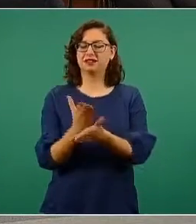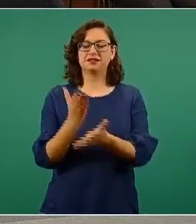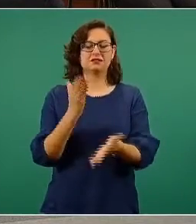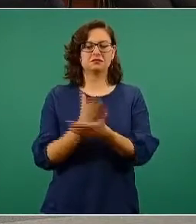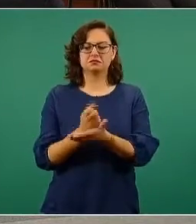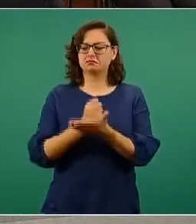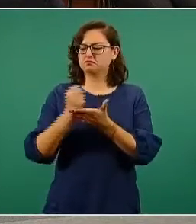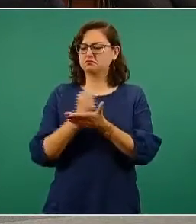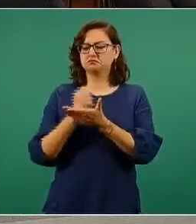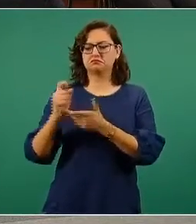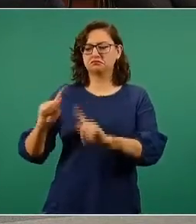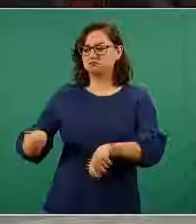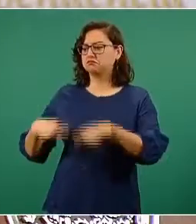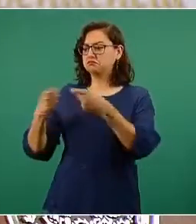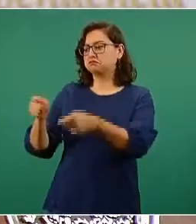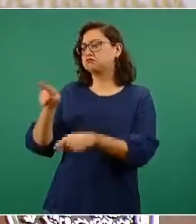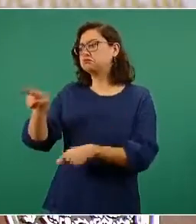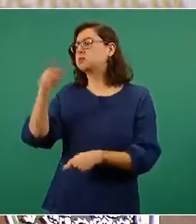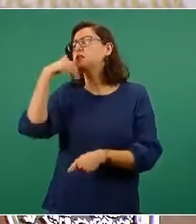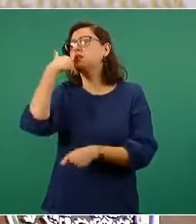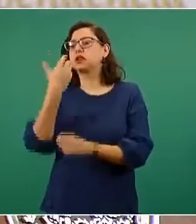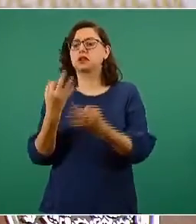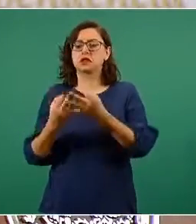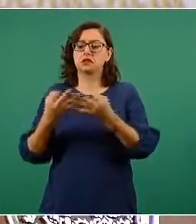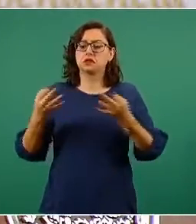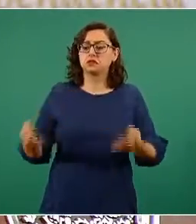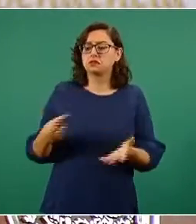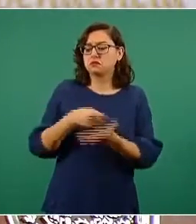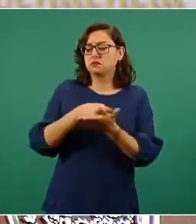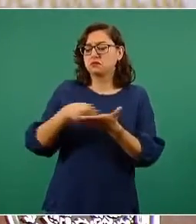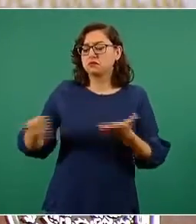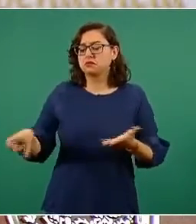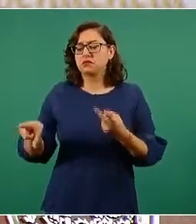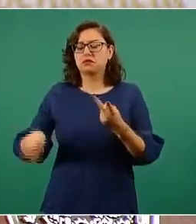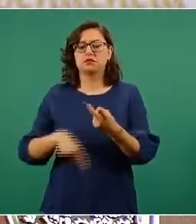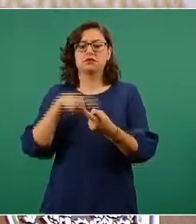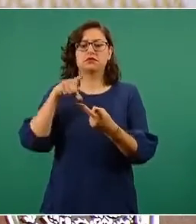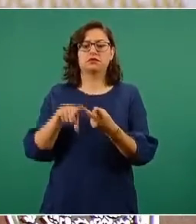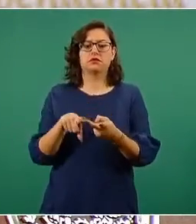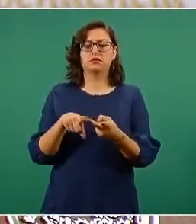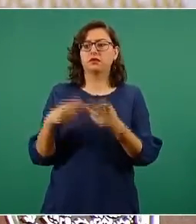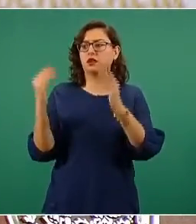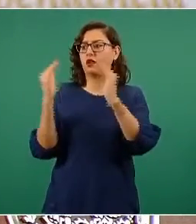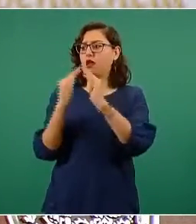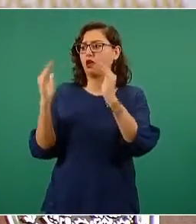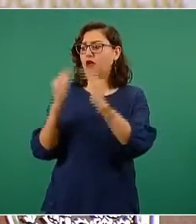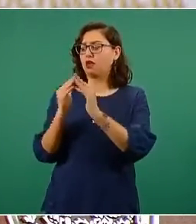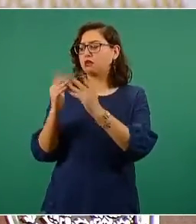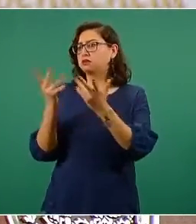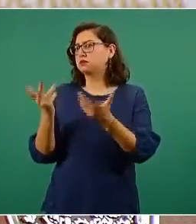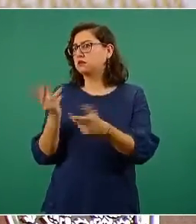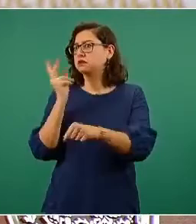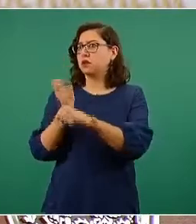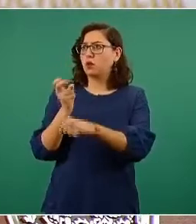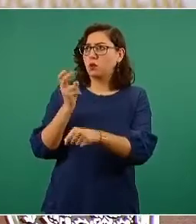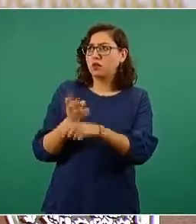y utilizarlo para comprar un terreno, para comprar una casa,